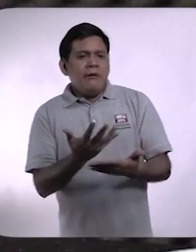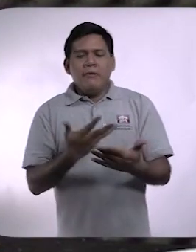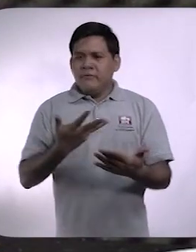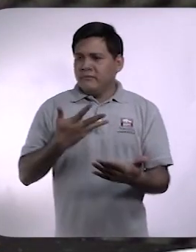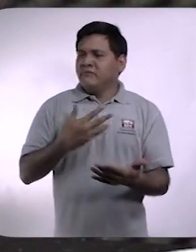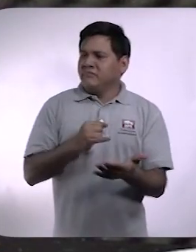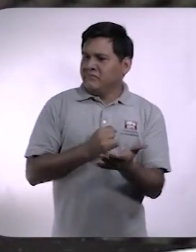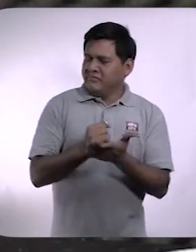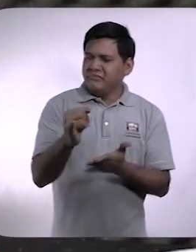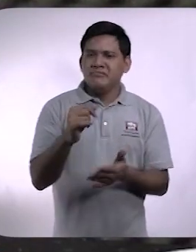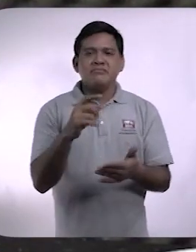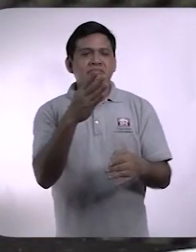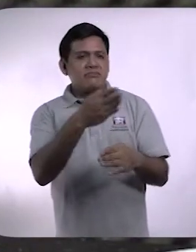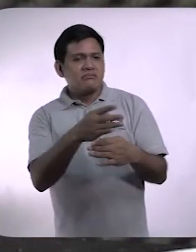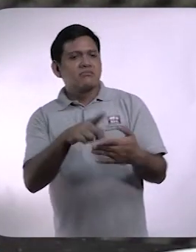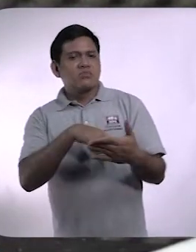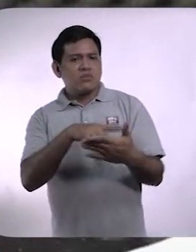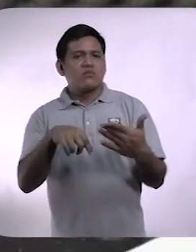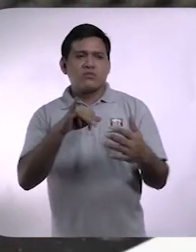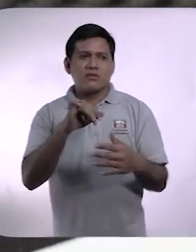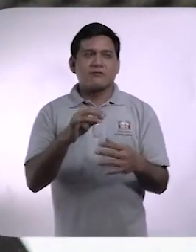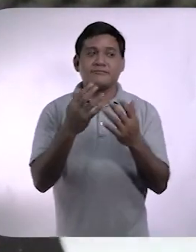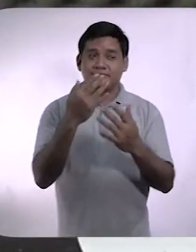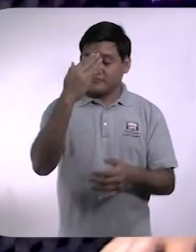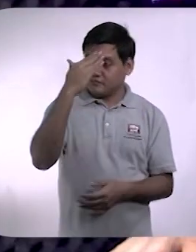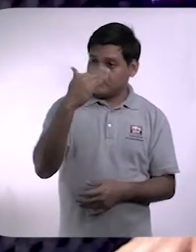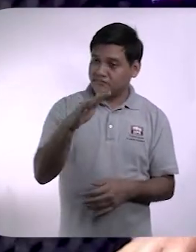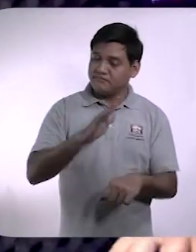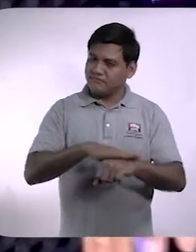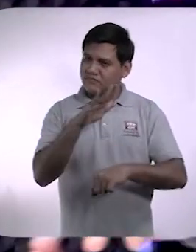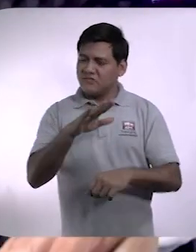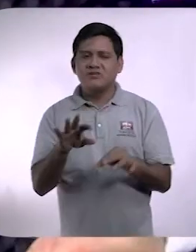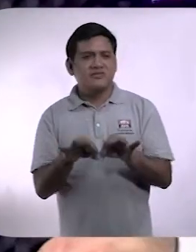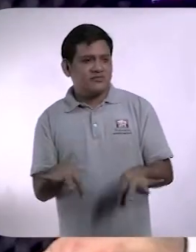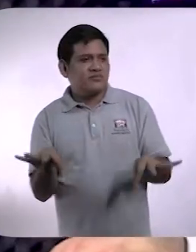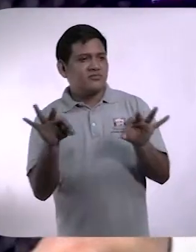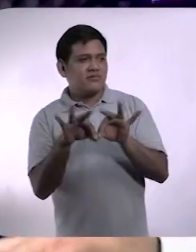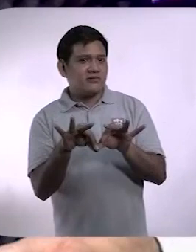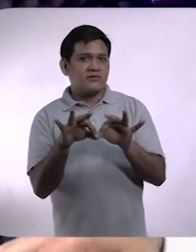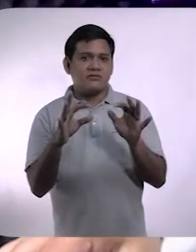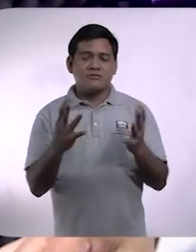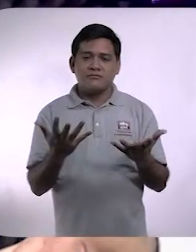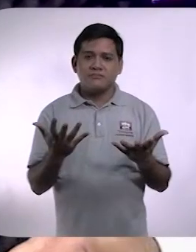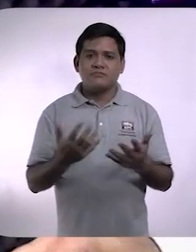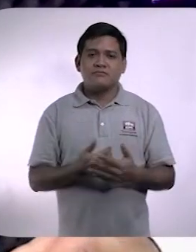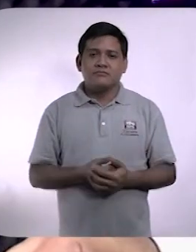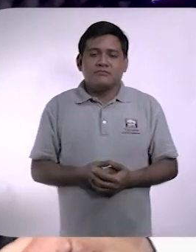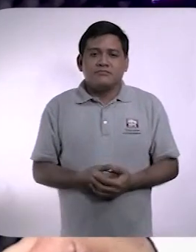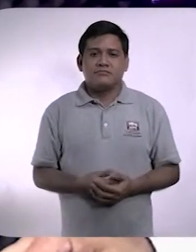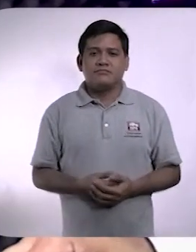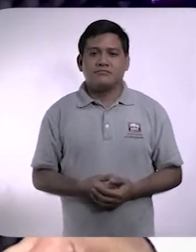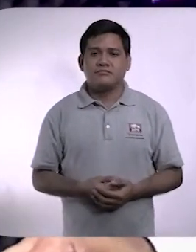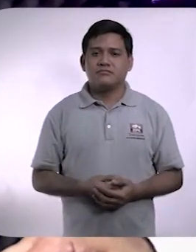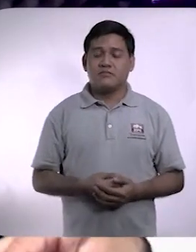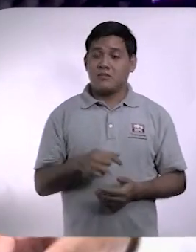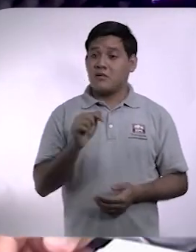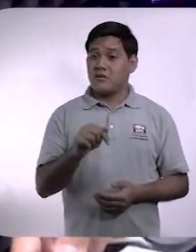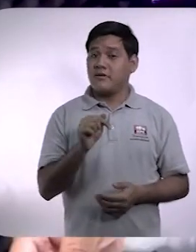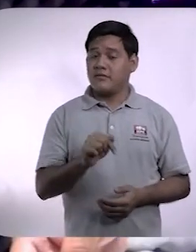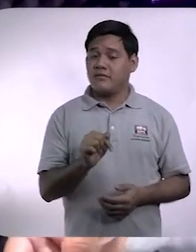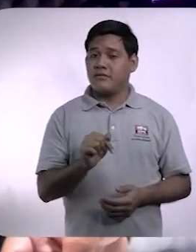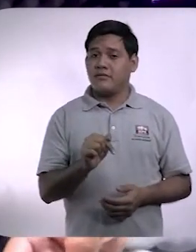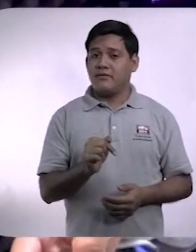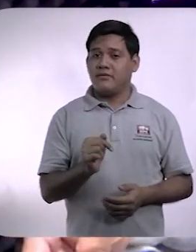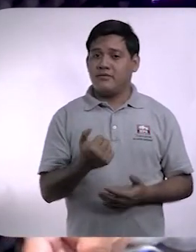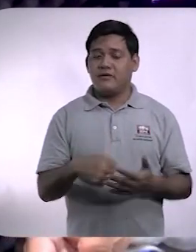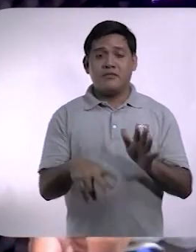del votante. Excelente. Además, yo creo que también es importante tomar aquí en cuenta